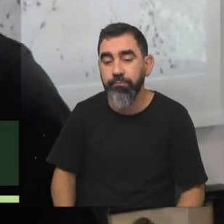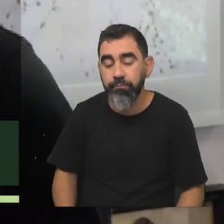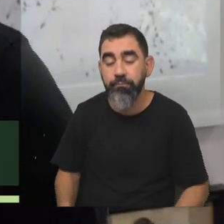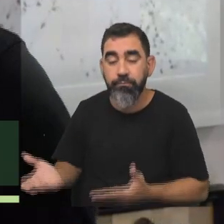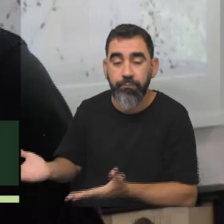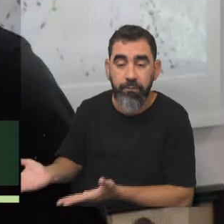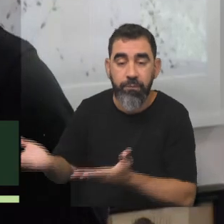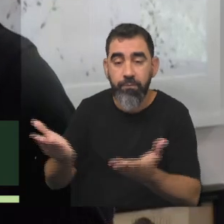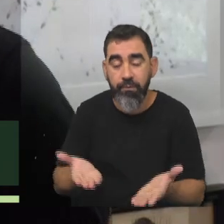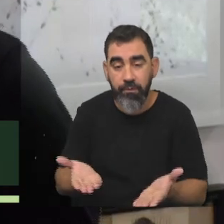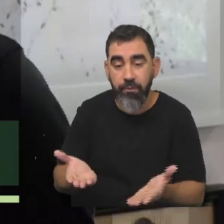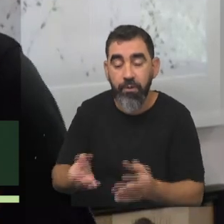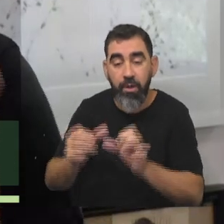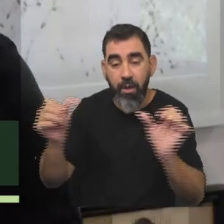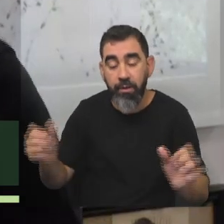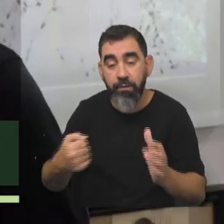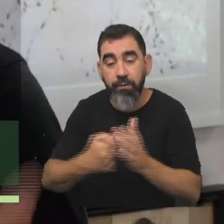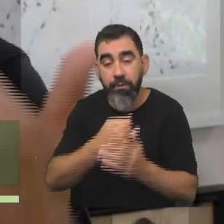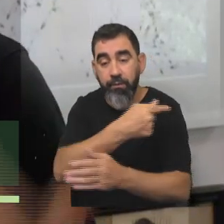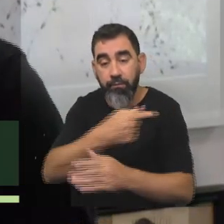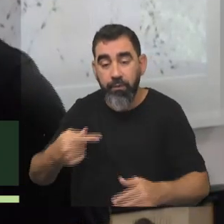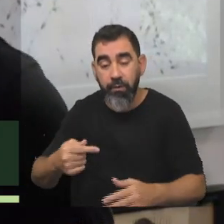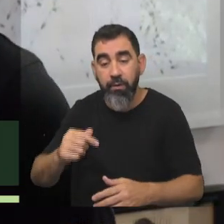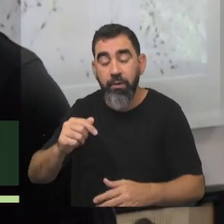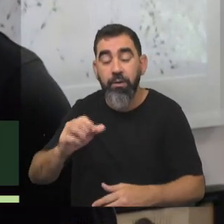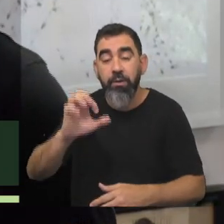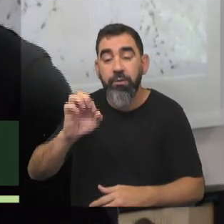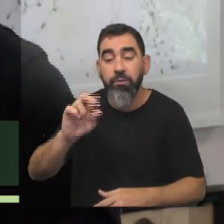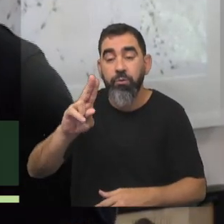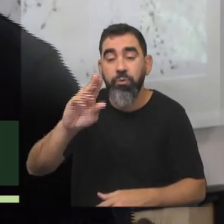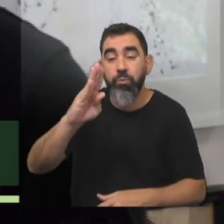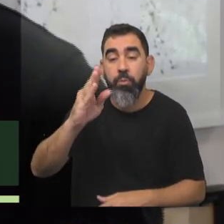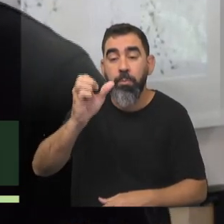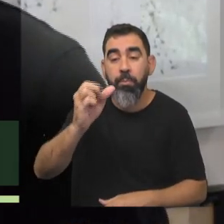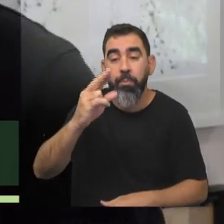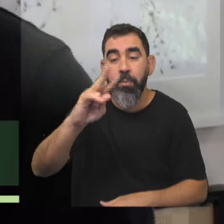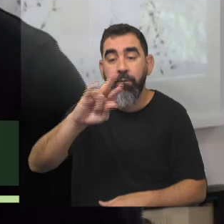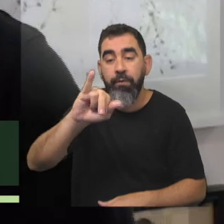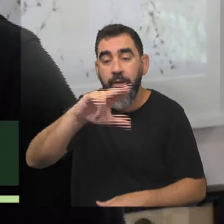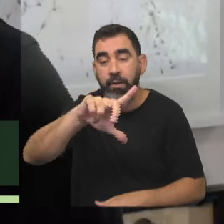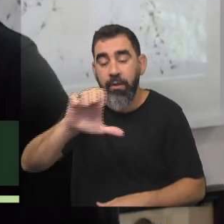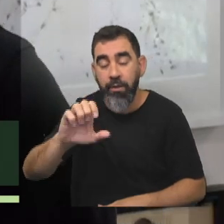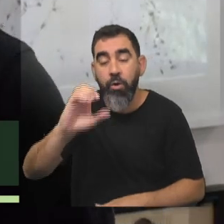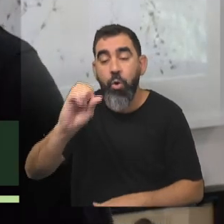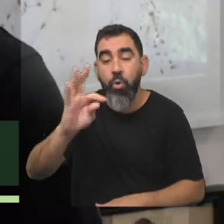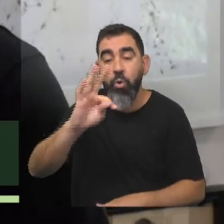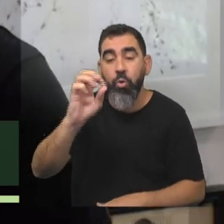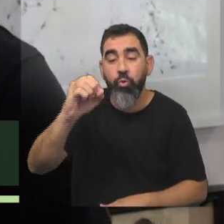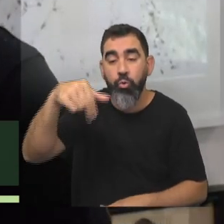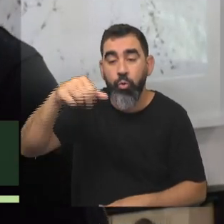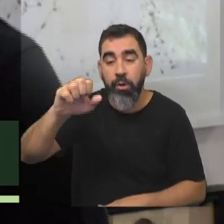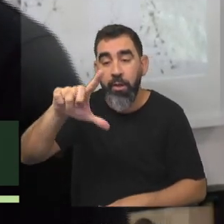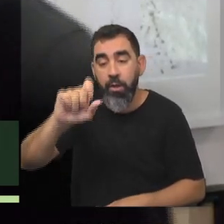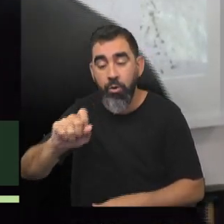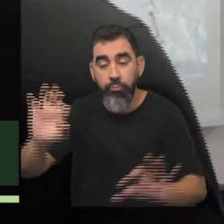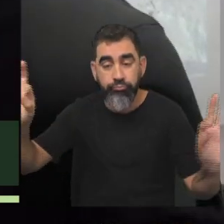a invitar tenemos en un espectáculo de fin de año a Luciano superbi y a Mateo tonelo que van a estar musicalizando una pieza que hacemos con la compañía Nacional de teatro